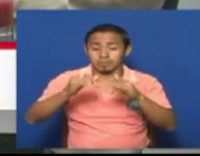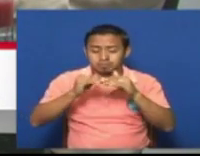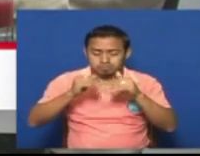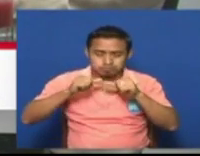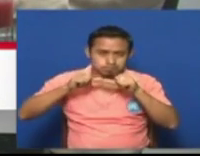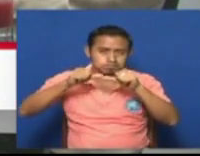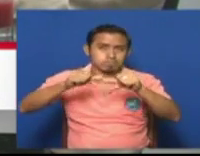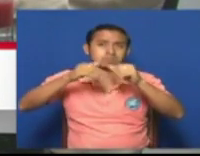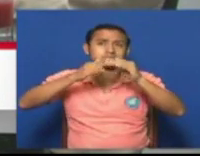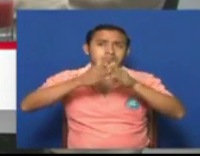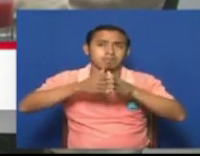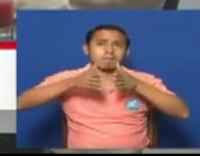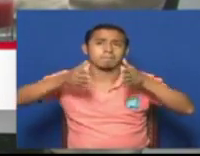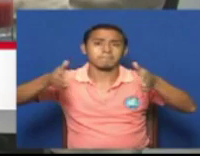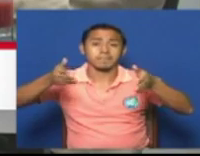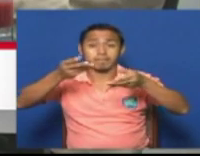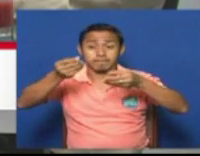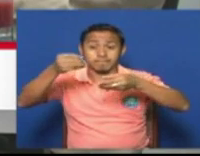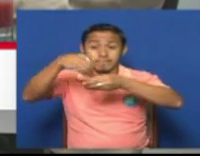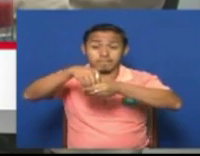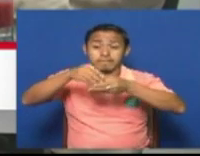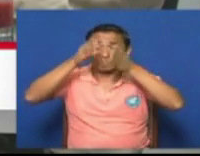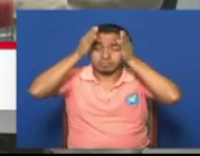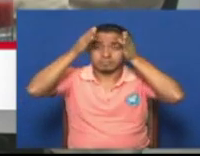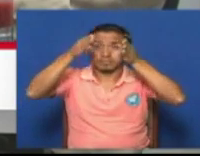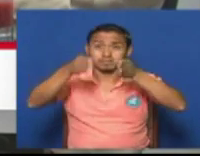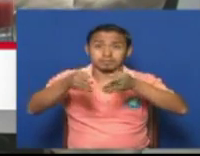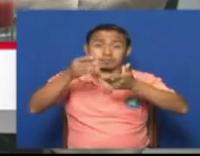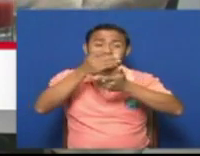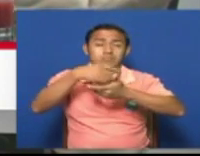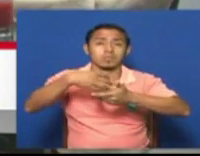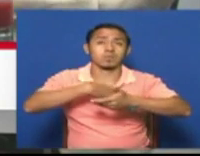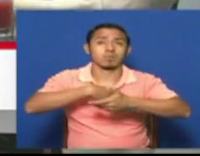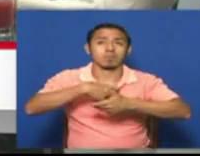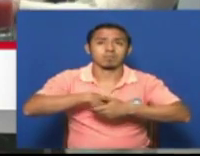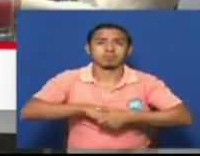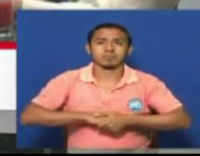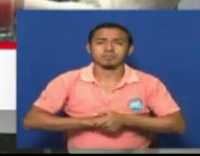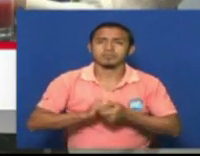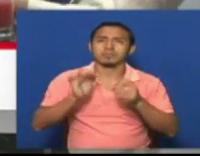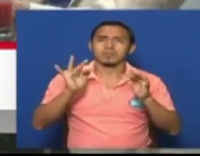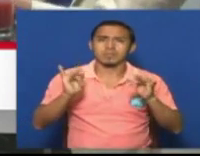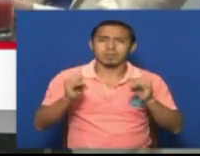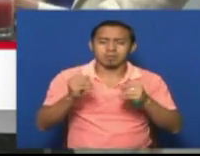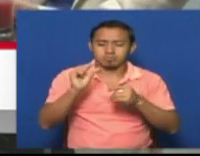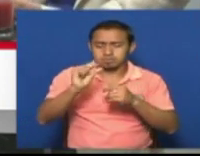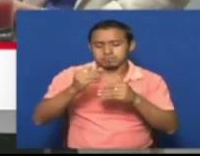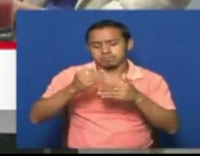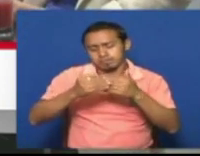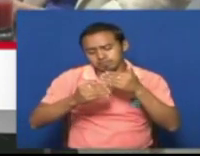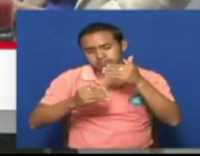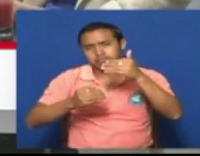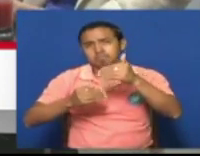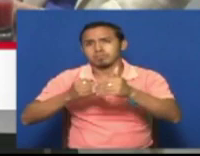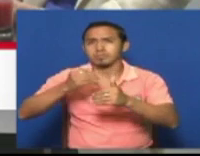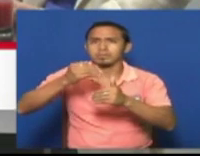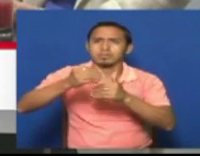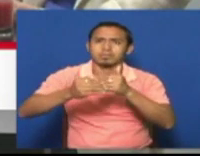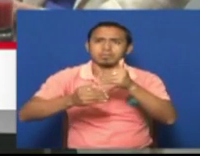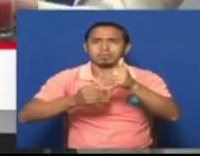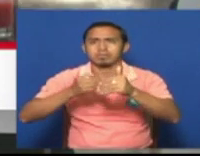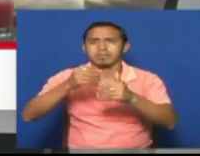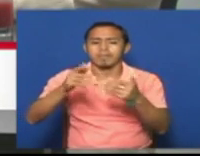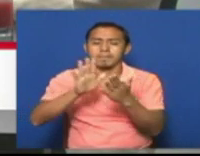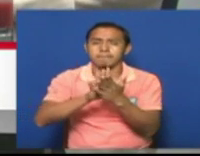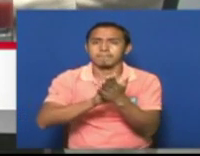la inversión pública en la niñez seguirá aumentando porque lo hemos venido haciendo paulatinamente en el